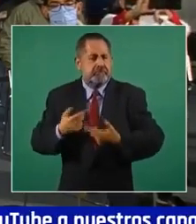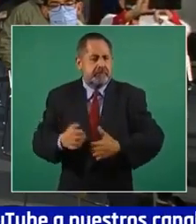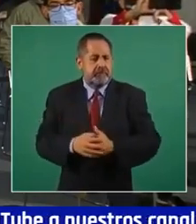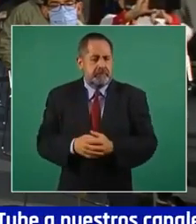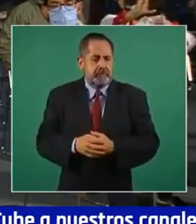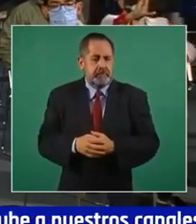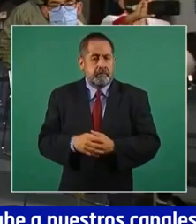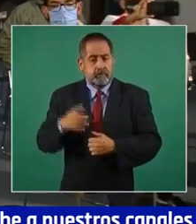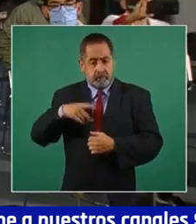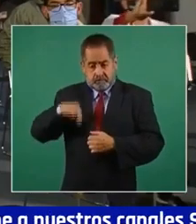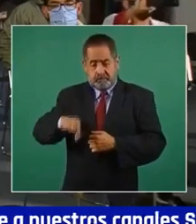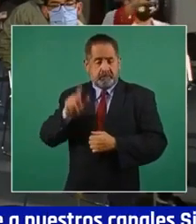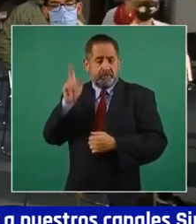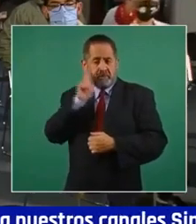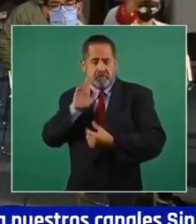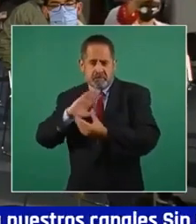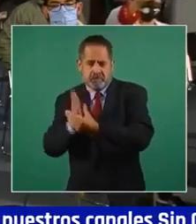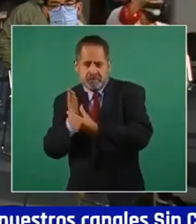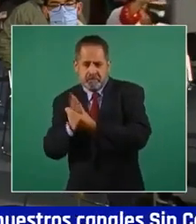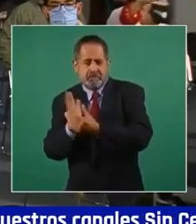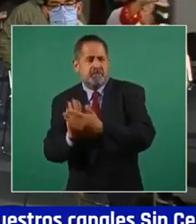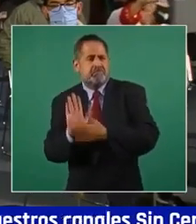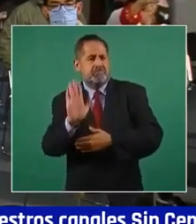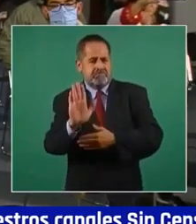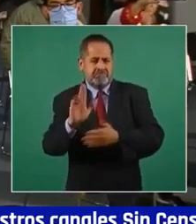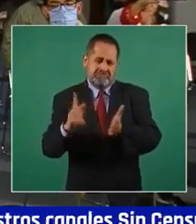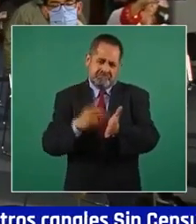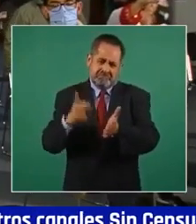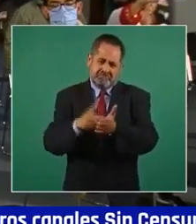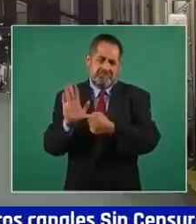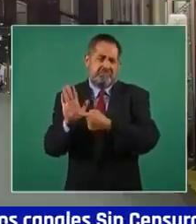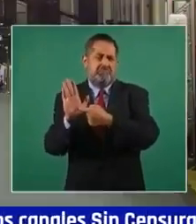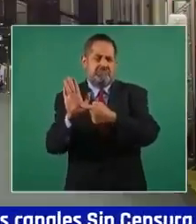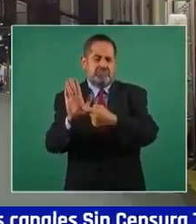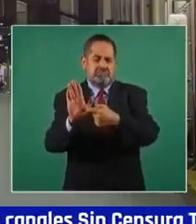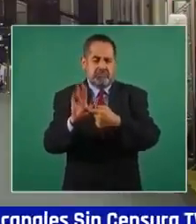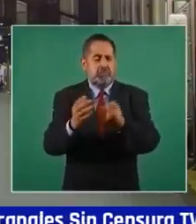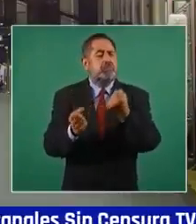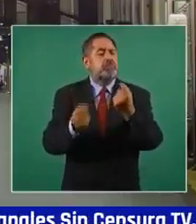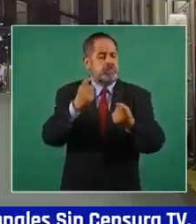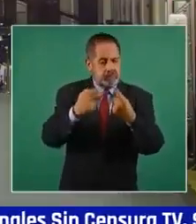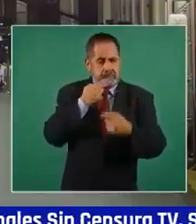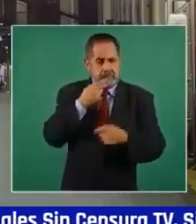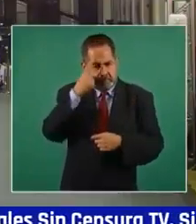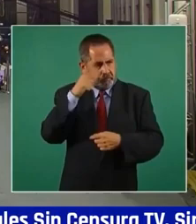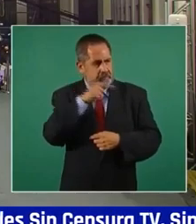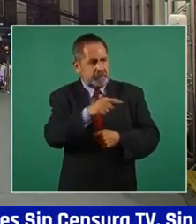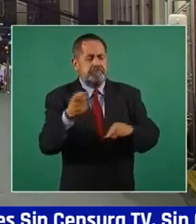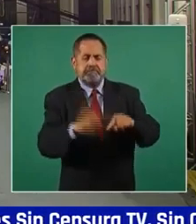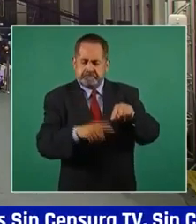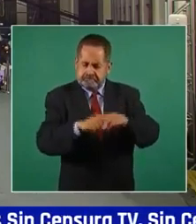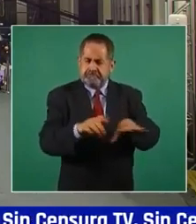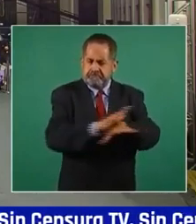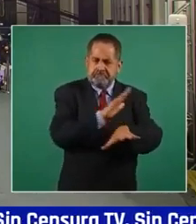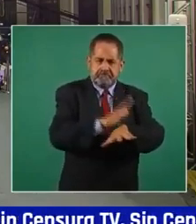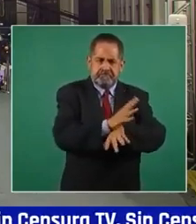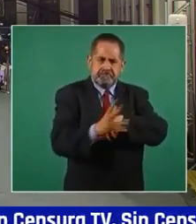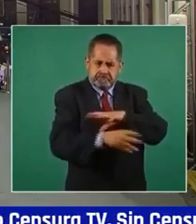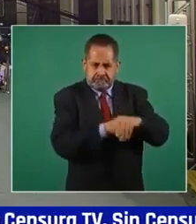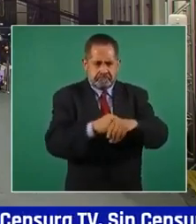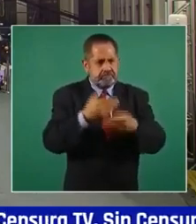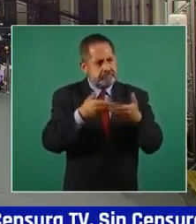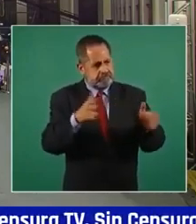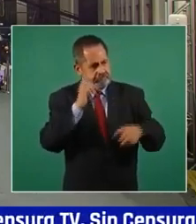Le he presentado aquí decenas de casos, algunos de los cuales han servido para remover vicios y